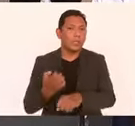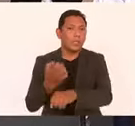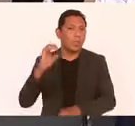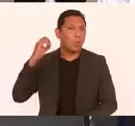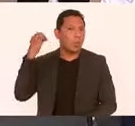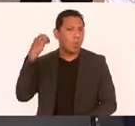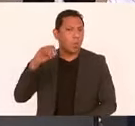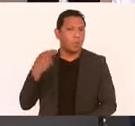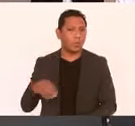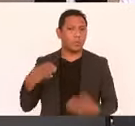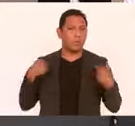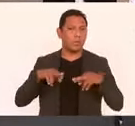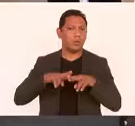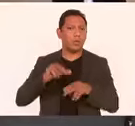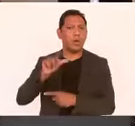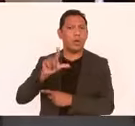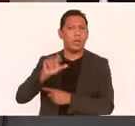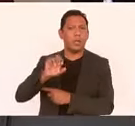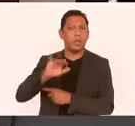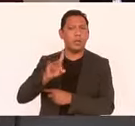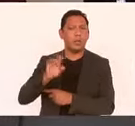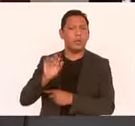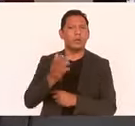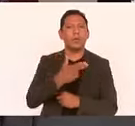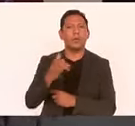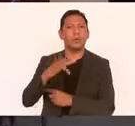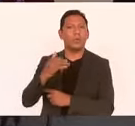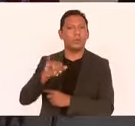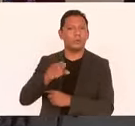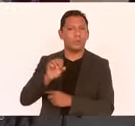Oaxaca, maestro Alejandro Murat Hinojosa.